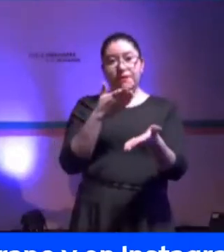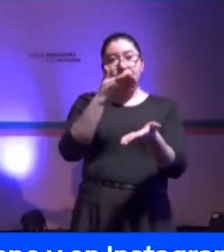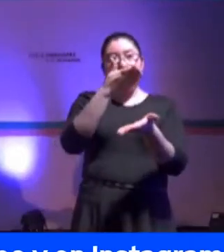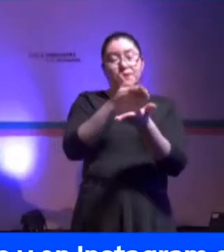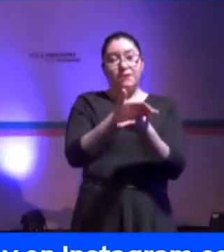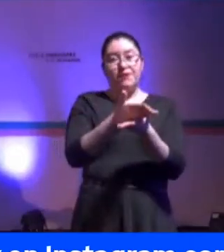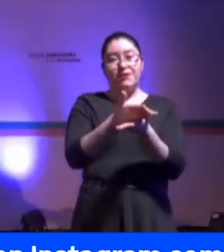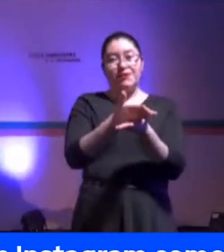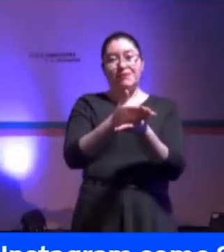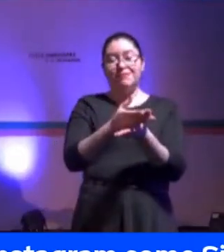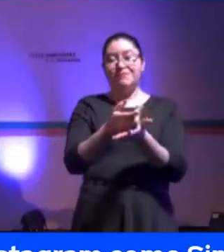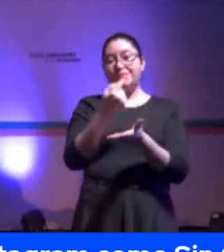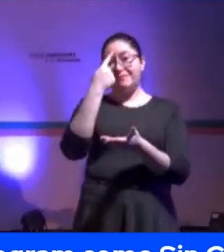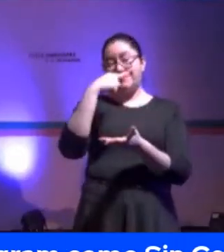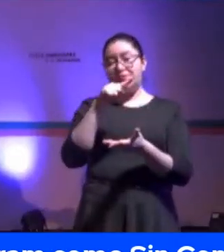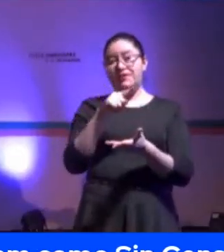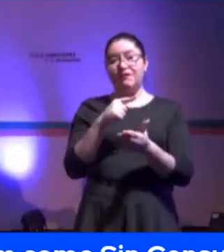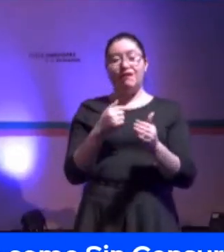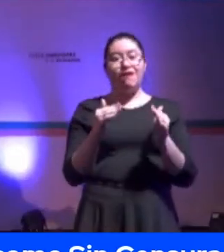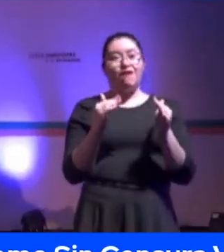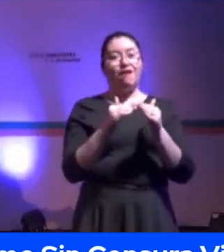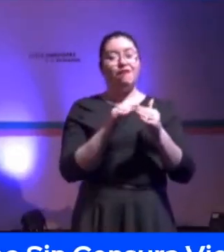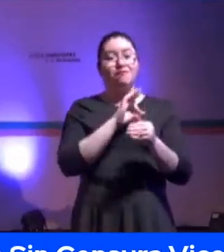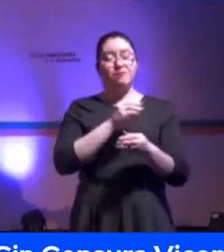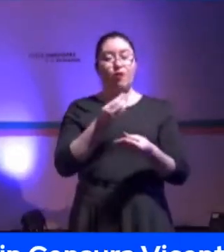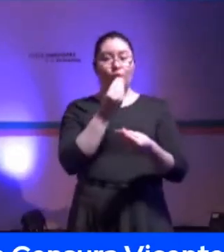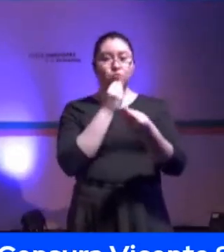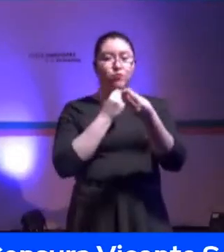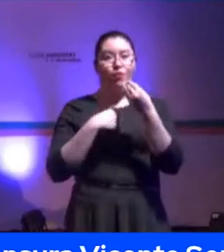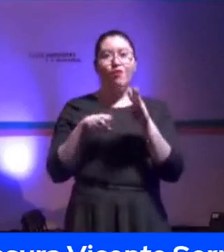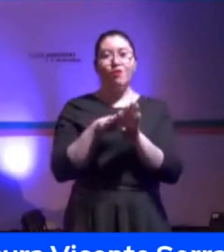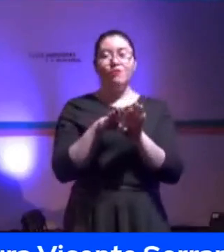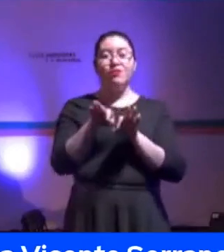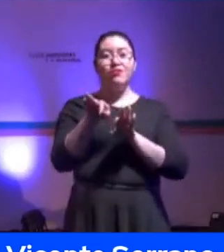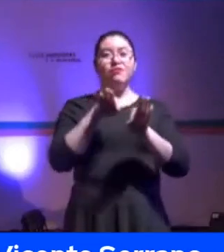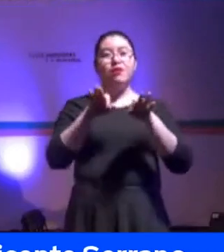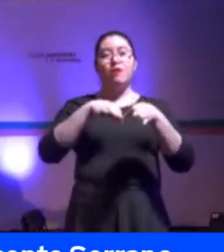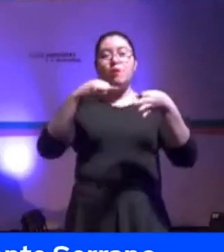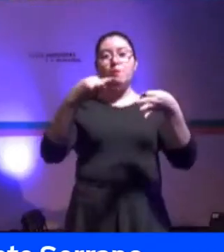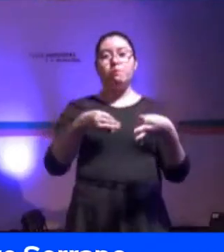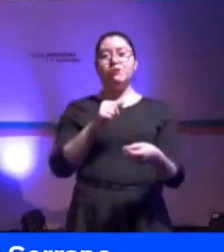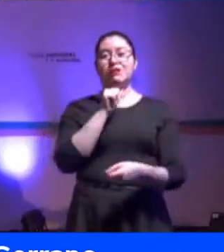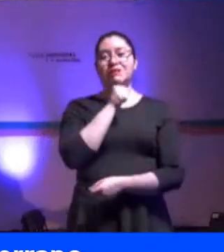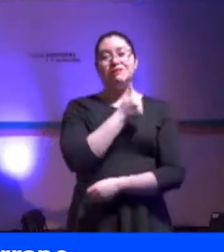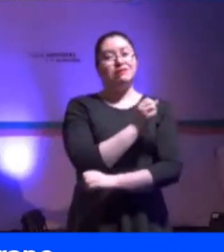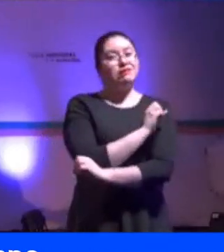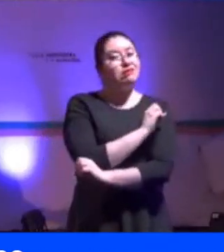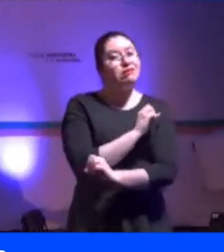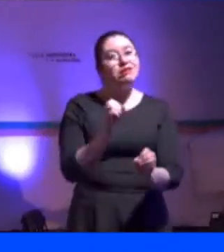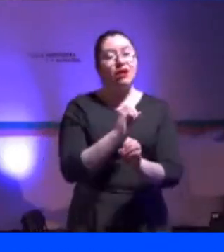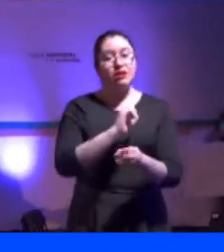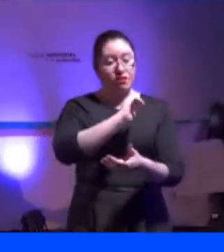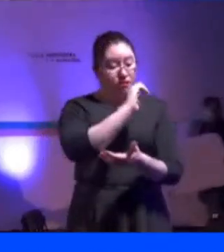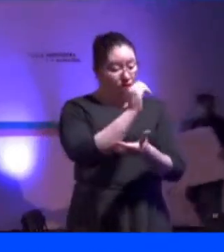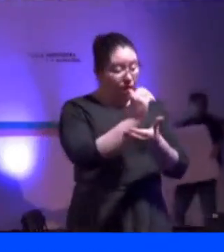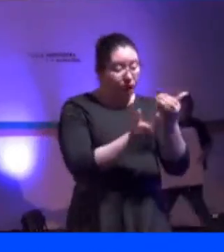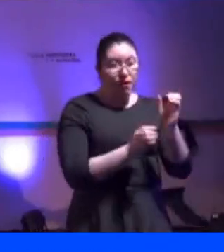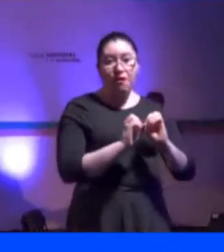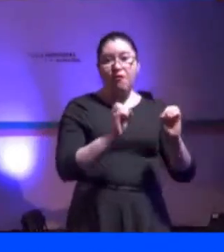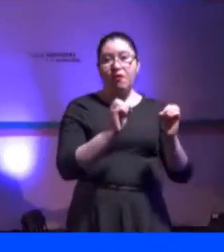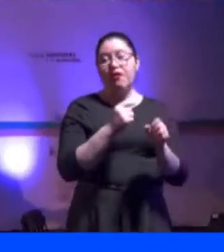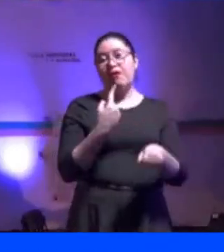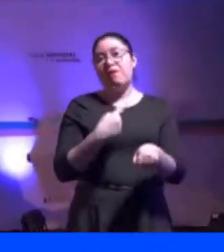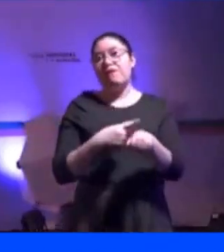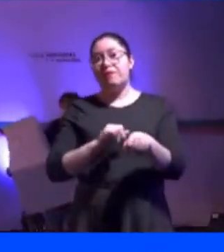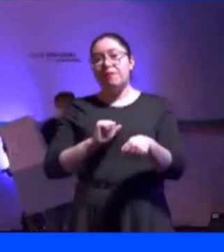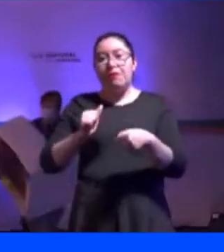de sustento las mesas a través del trabajo informal, donde no hay un contrato que te proteja en caso de que te